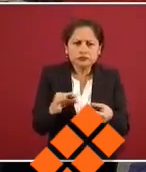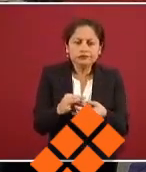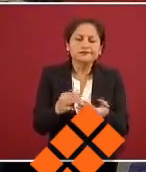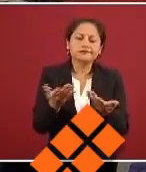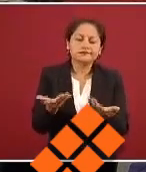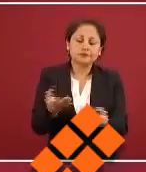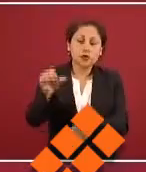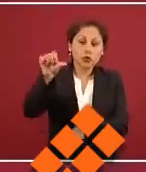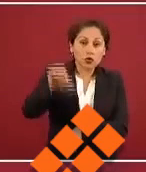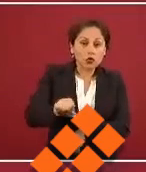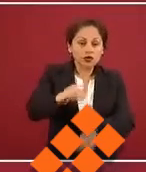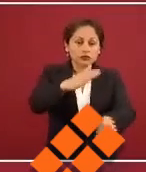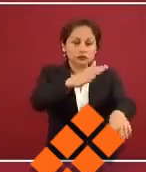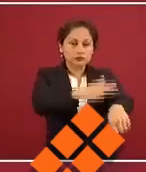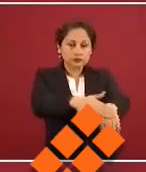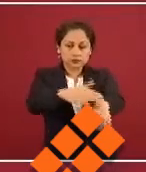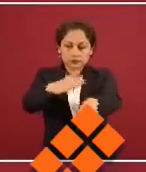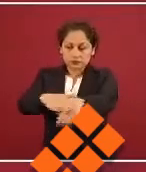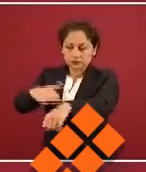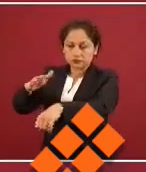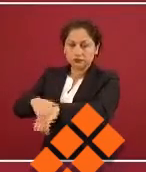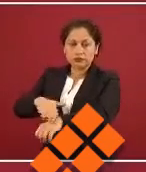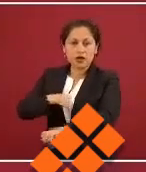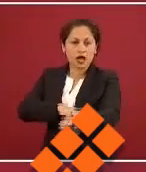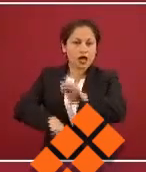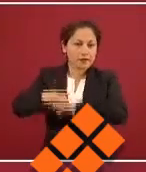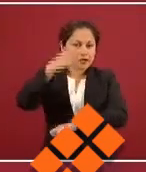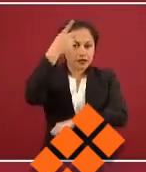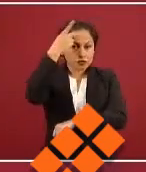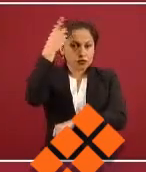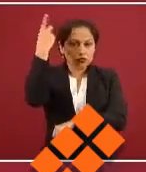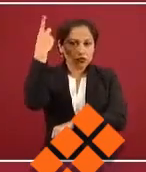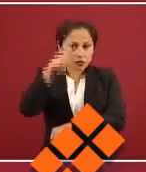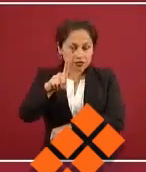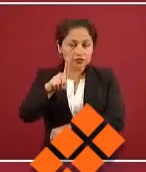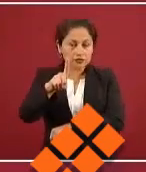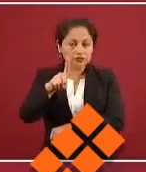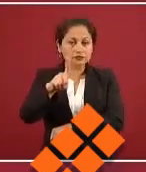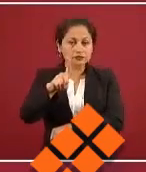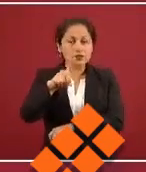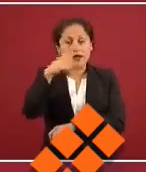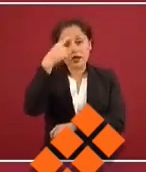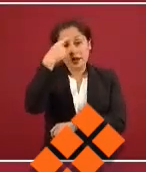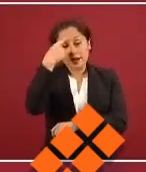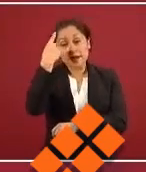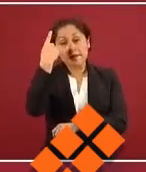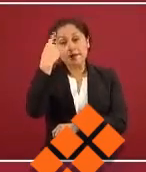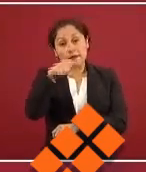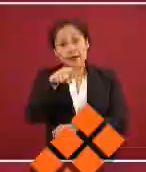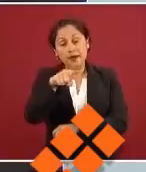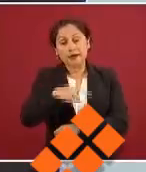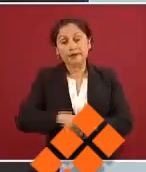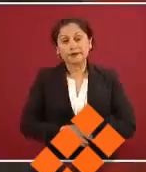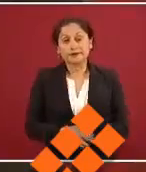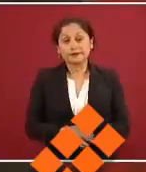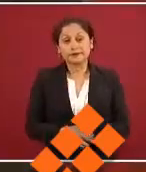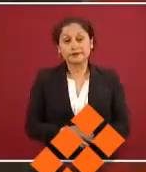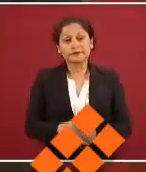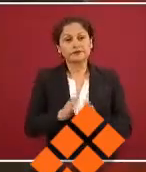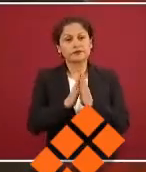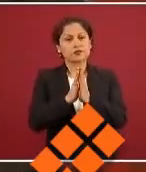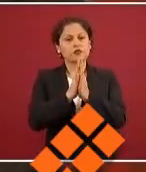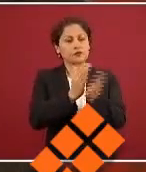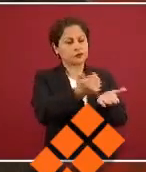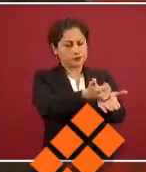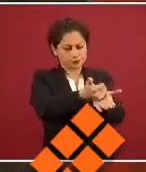Secretaría del Trabajo y Previsión Social, y el director del IMSS, Zoé Robledo Aburto. En el Salón Tesorería del Palacio Nacional detallaron que tan solo